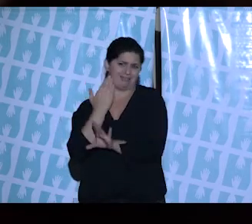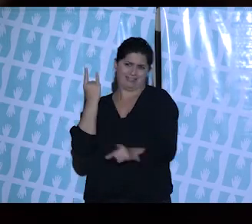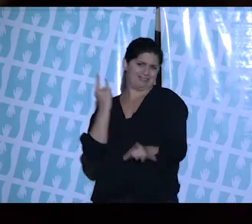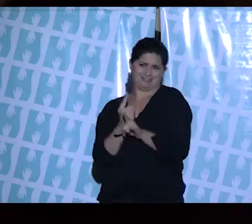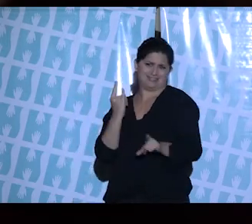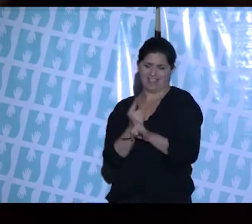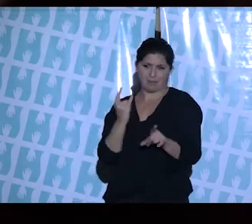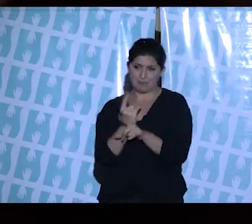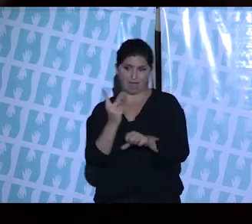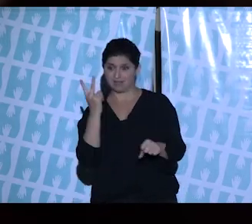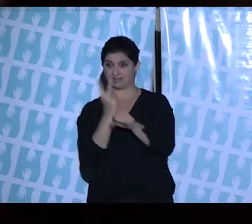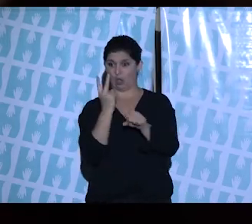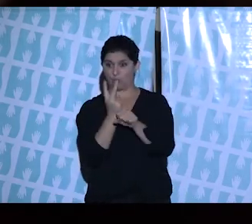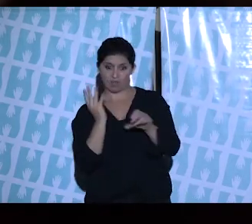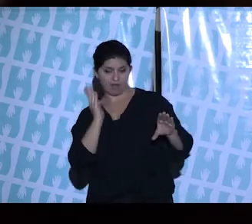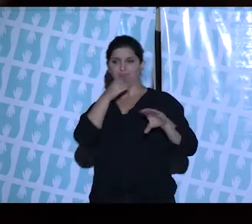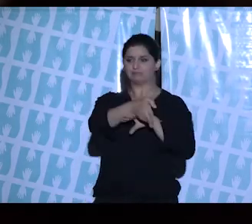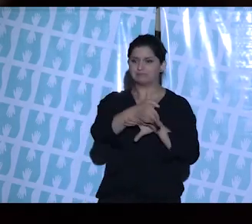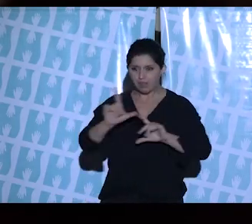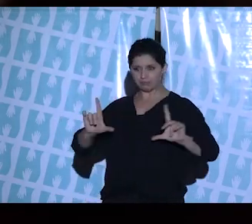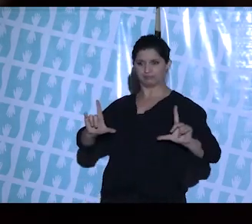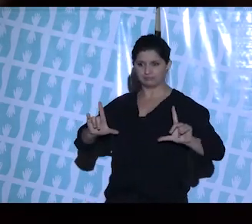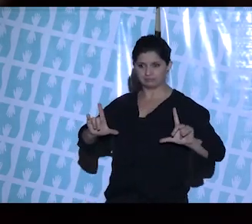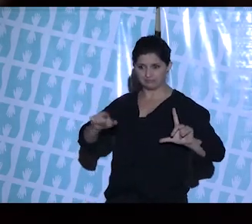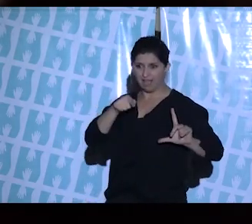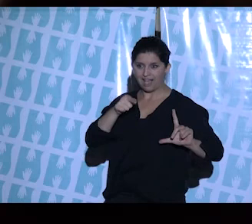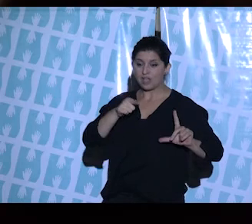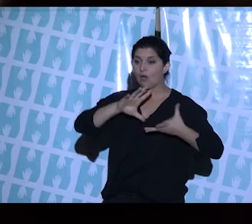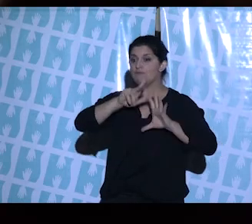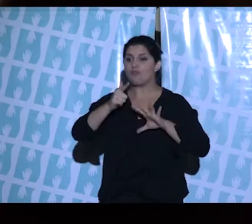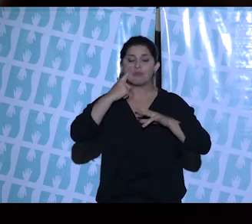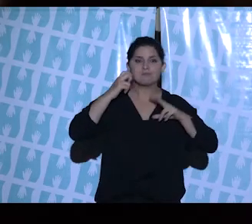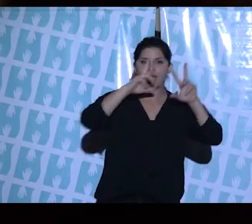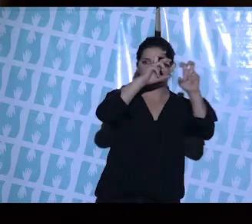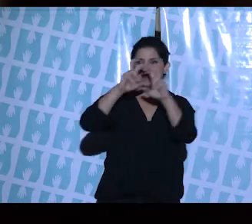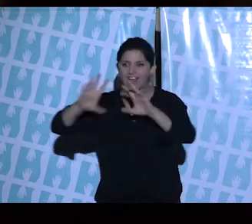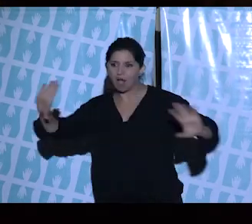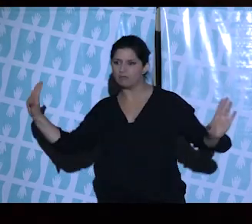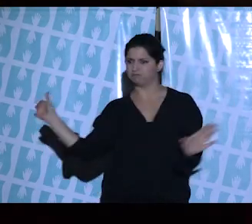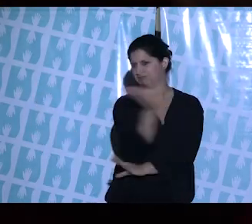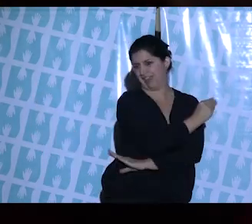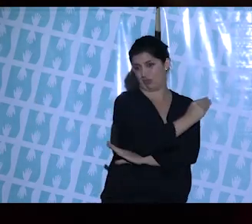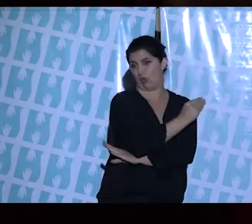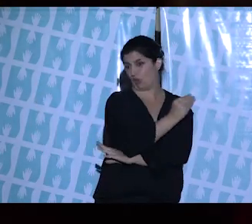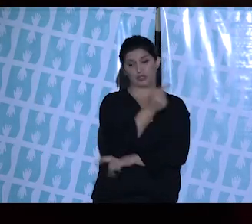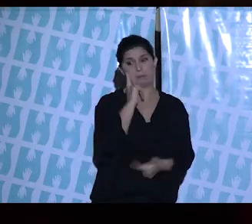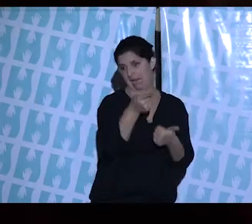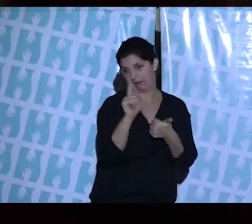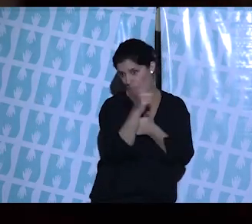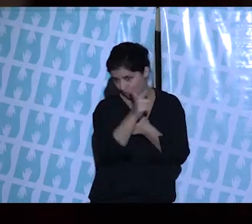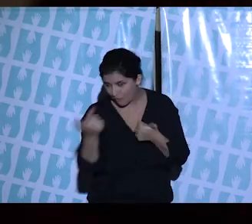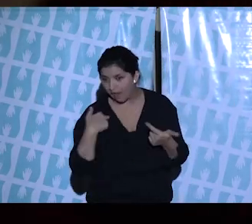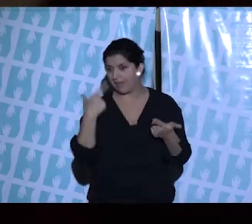abreografía. Eso es un biomarcador de aplicación masiva, no riesgoso y barato.